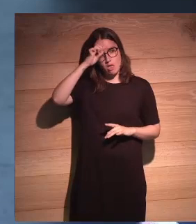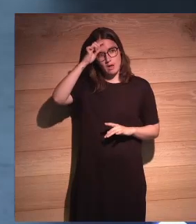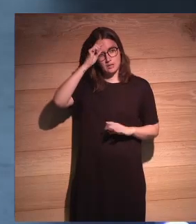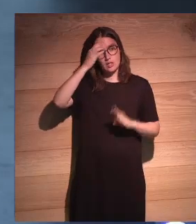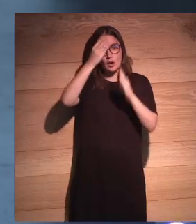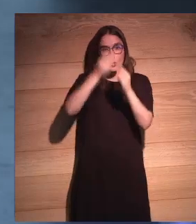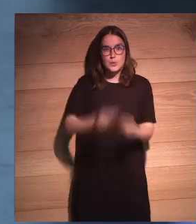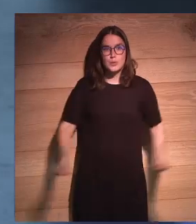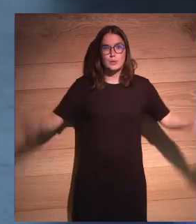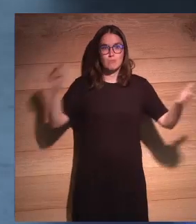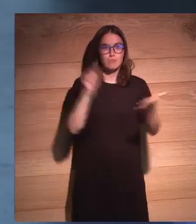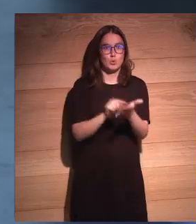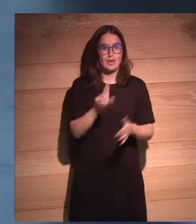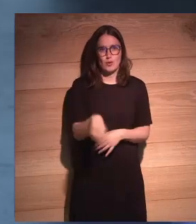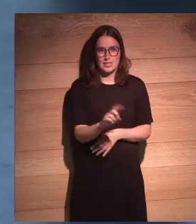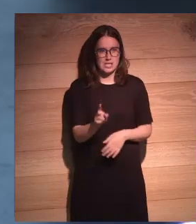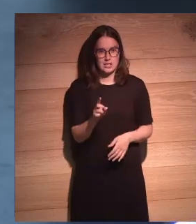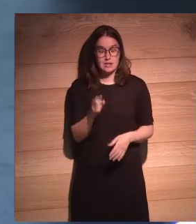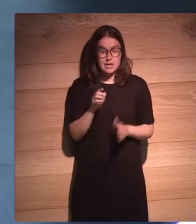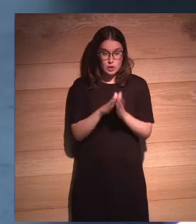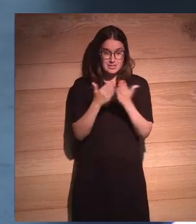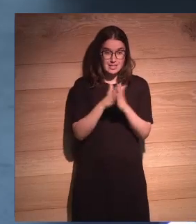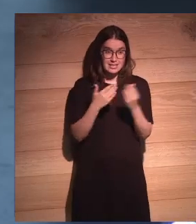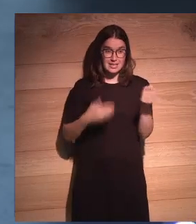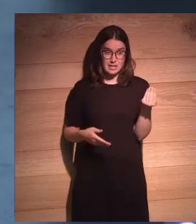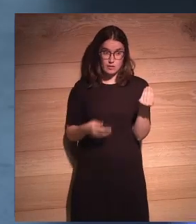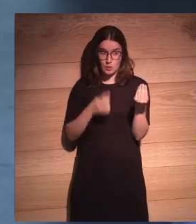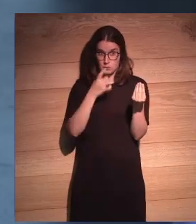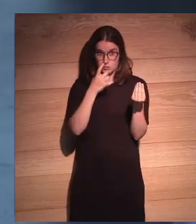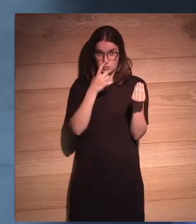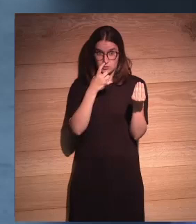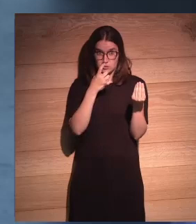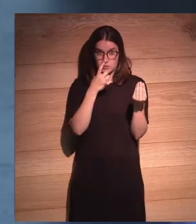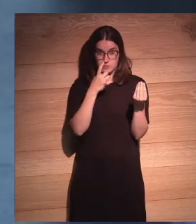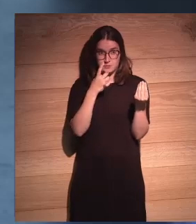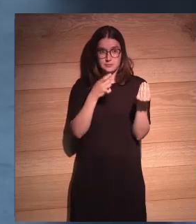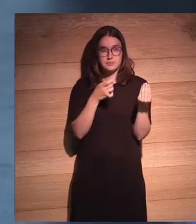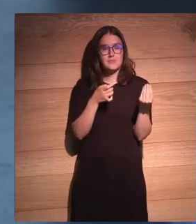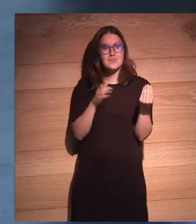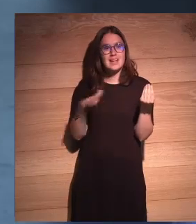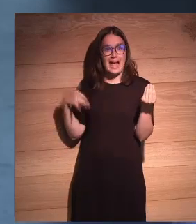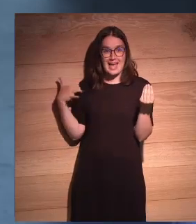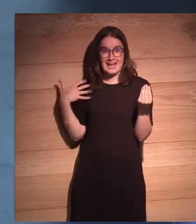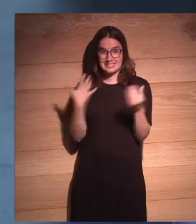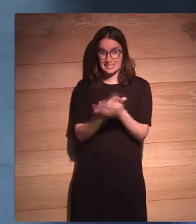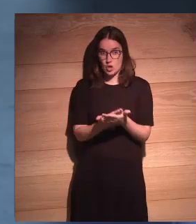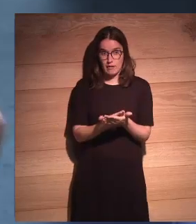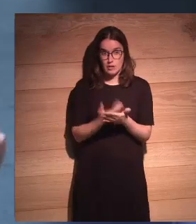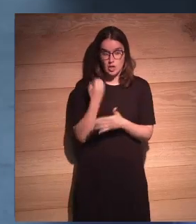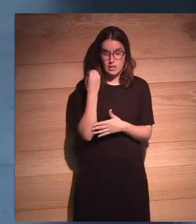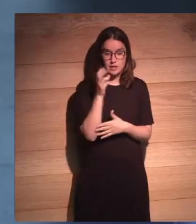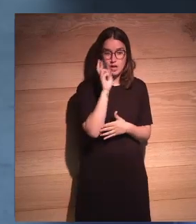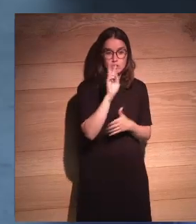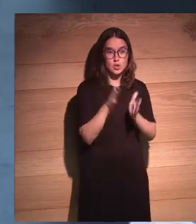no efímera, no banal. Entonces, en ese libro hemos optado. Hasta el día de hoy, que viniendo en el tren he